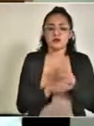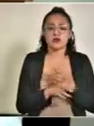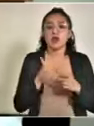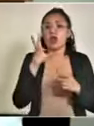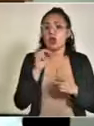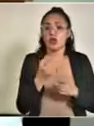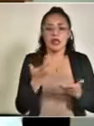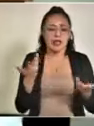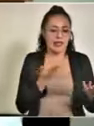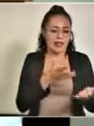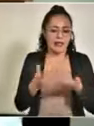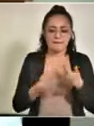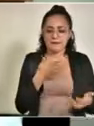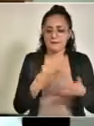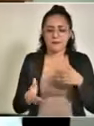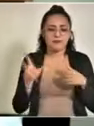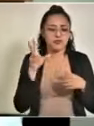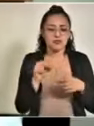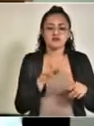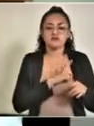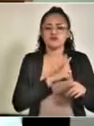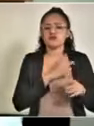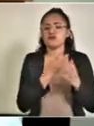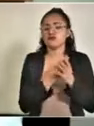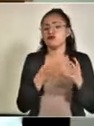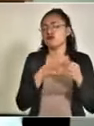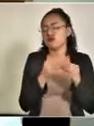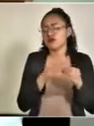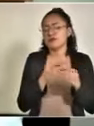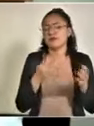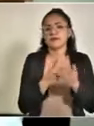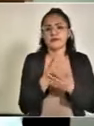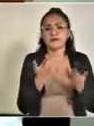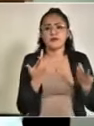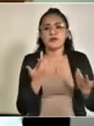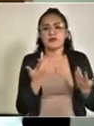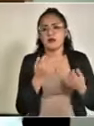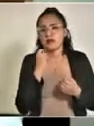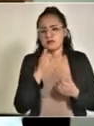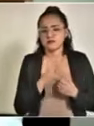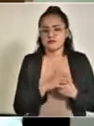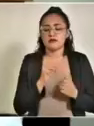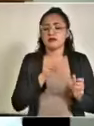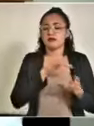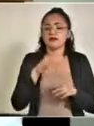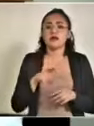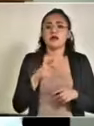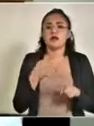preparados, y en el caso de los tianguis ya también se ha avanzado bastante, toda vez que